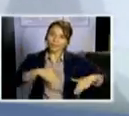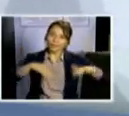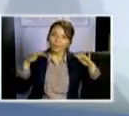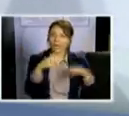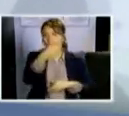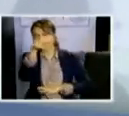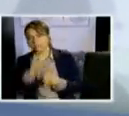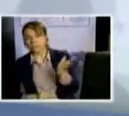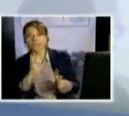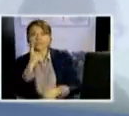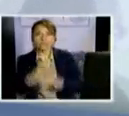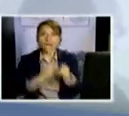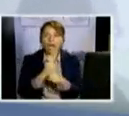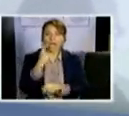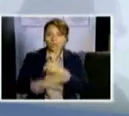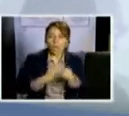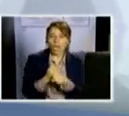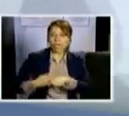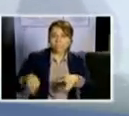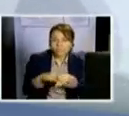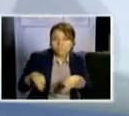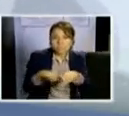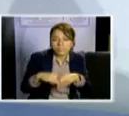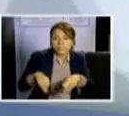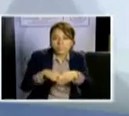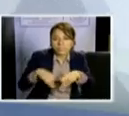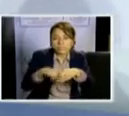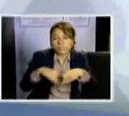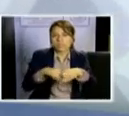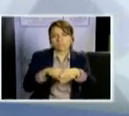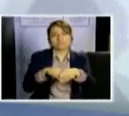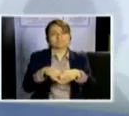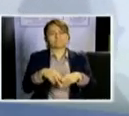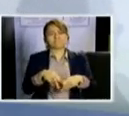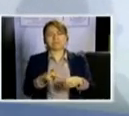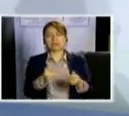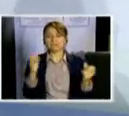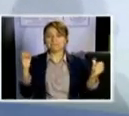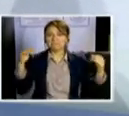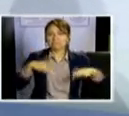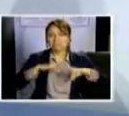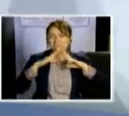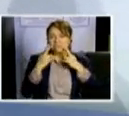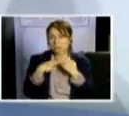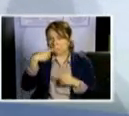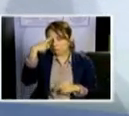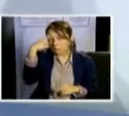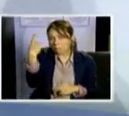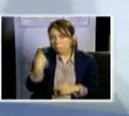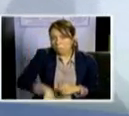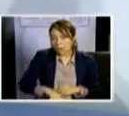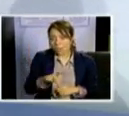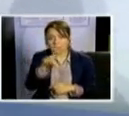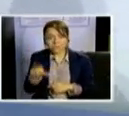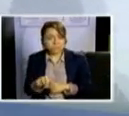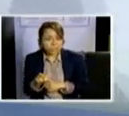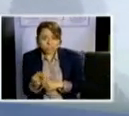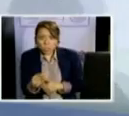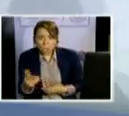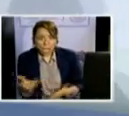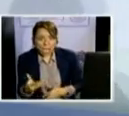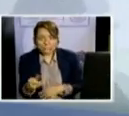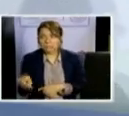entonces cada una de las secretarías, si hablo del país, esté por otro lado. Hemos conseguido grandes avances. Creo que la Ley General de